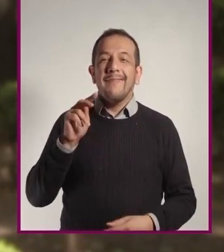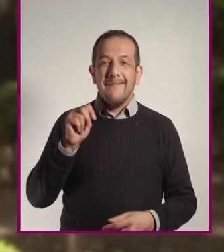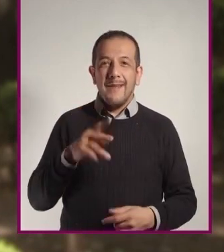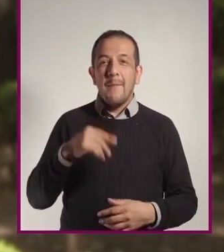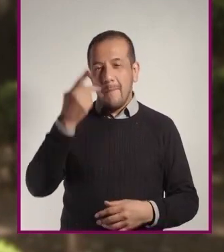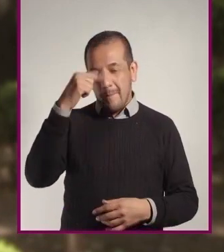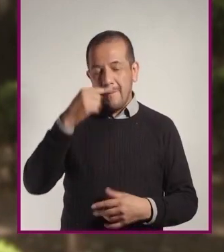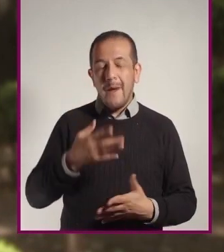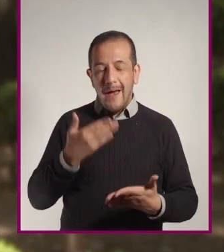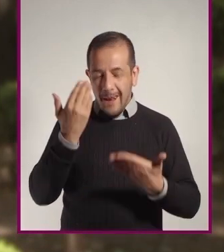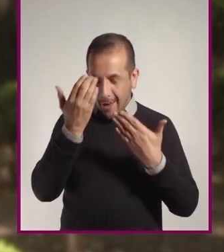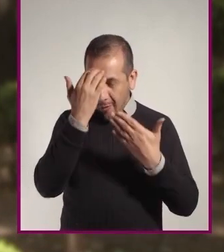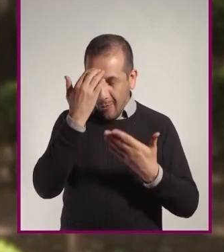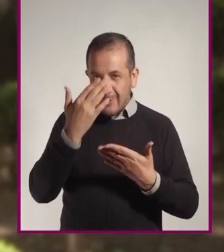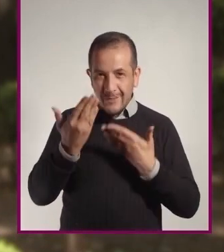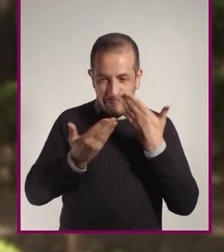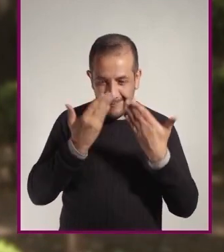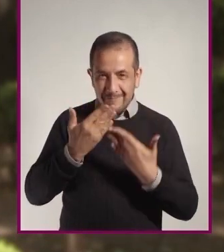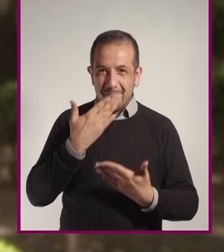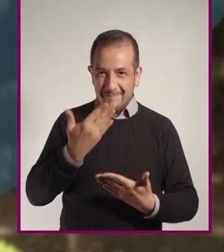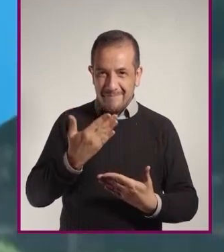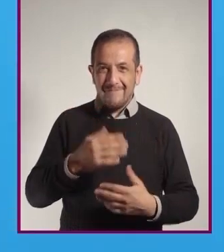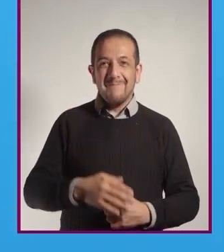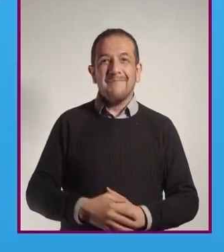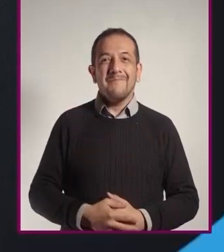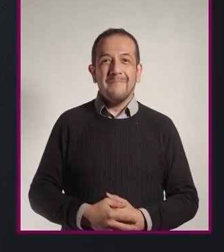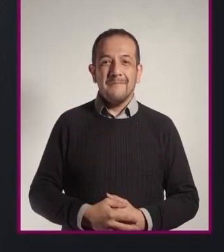reflexión y construcción de conocimiento. Comenzamos.